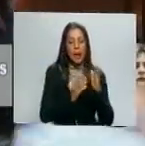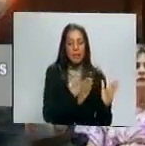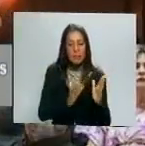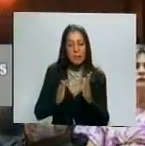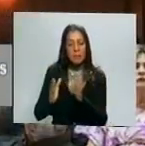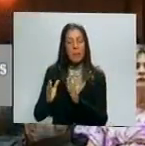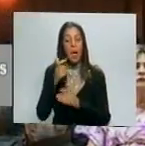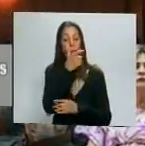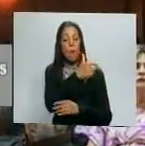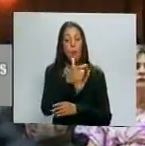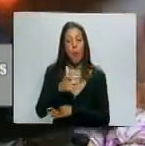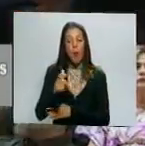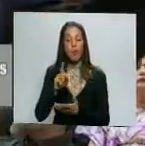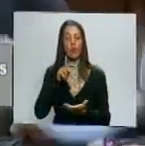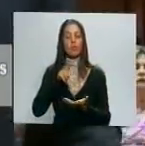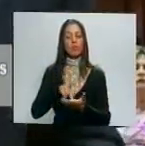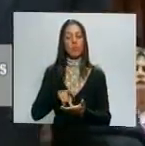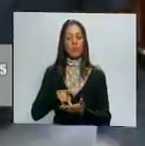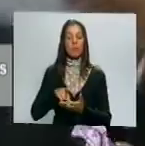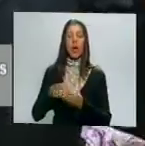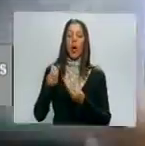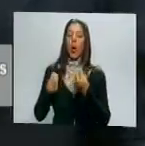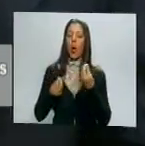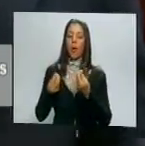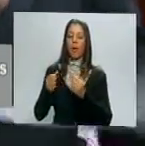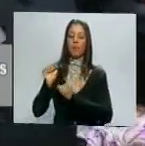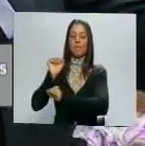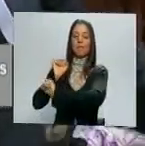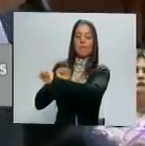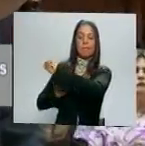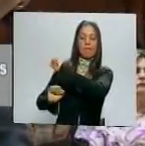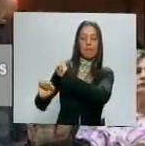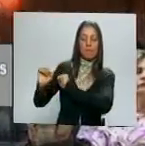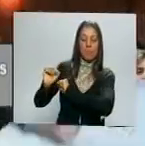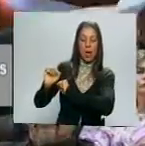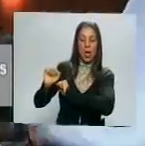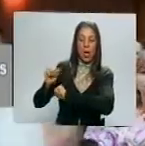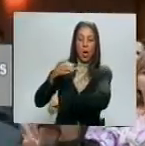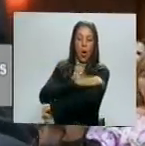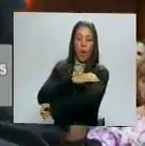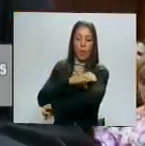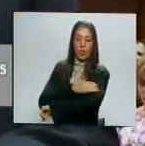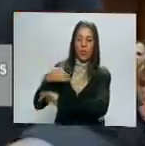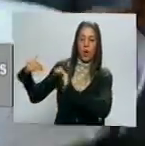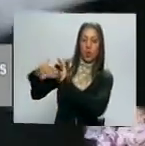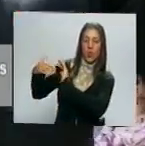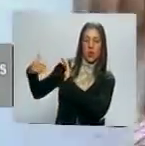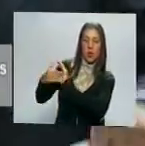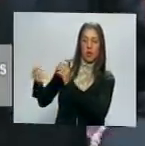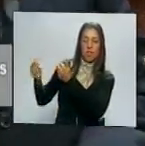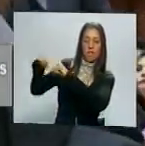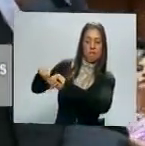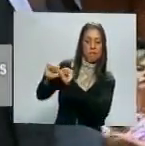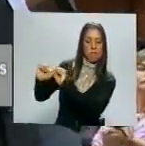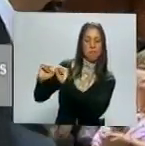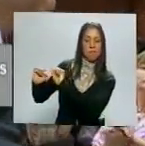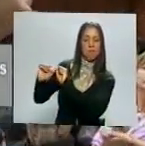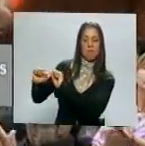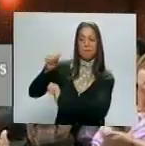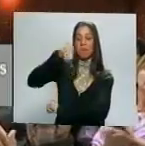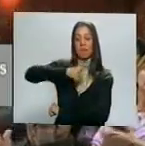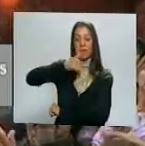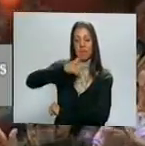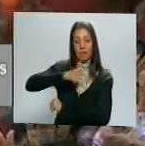del pueblo venezolano para enfrentar y para derrotar la guerra económica en su elemento más perverso. Y eso lo han sido.